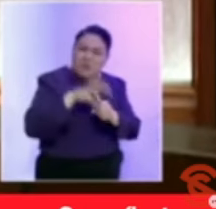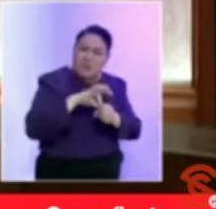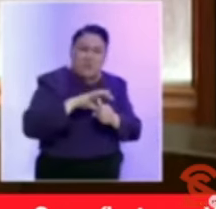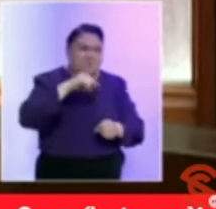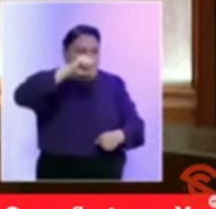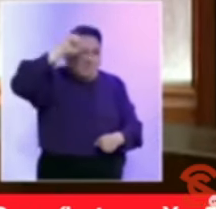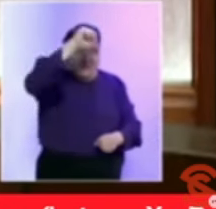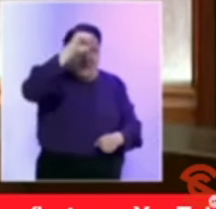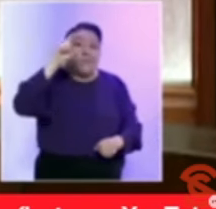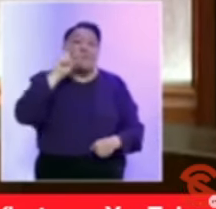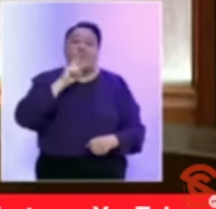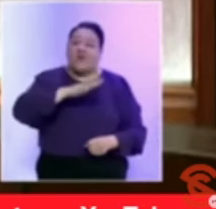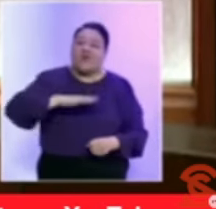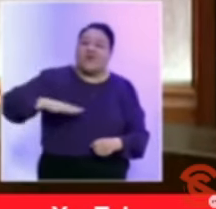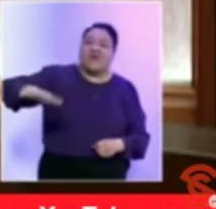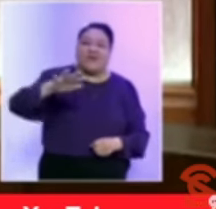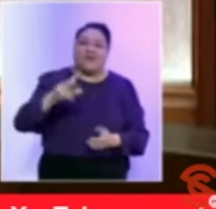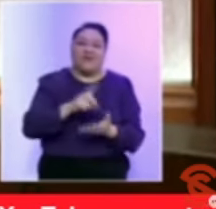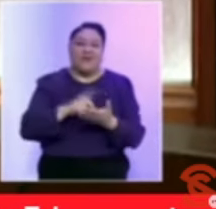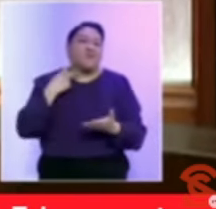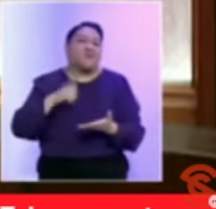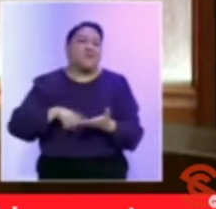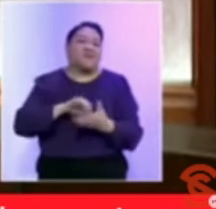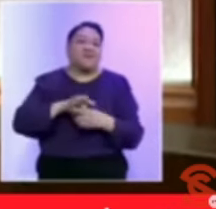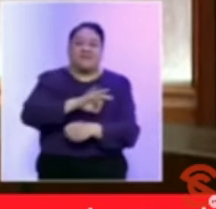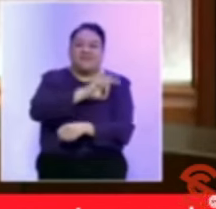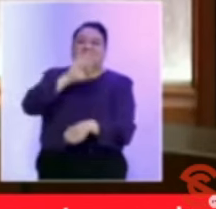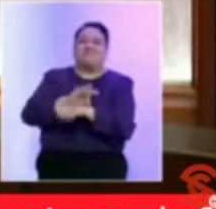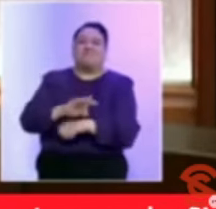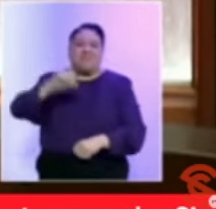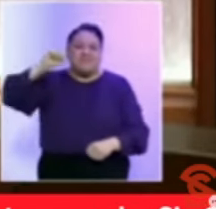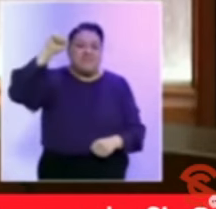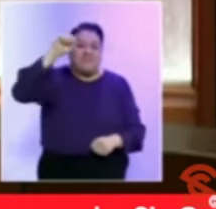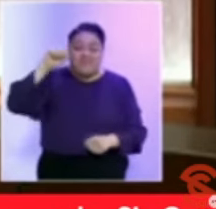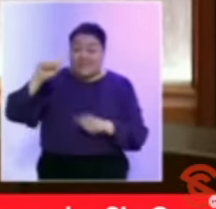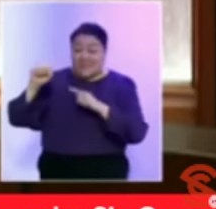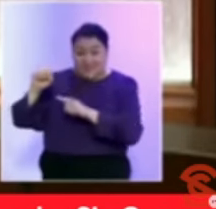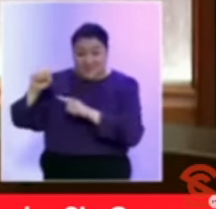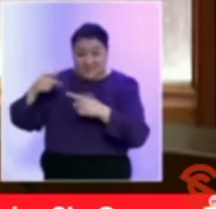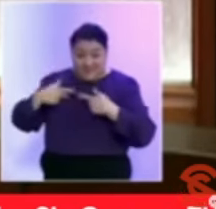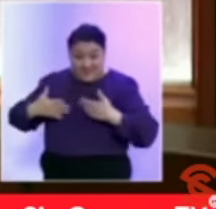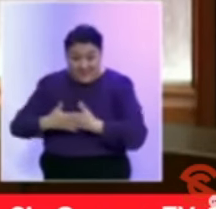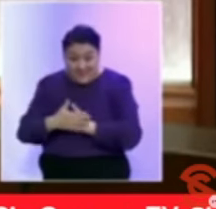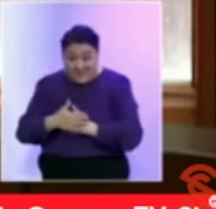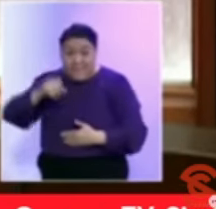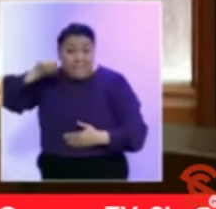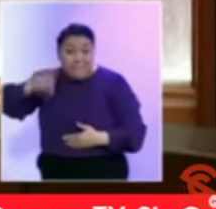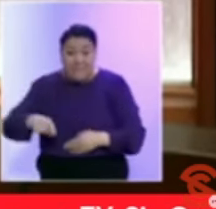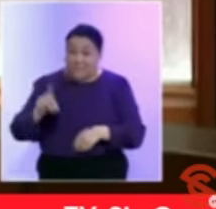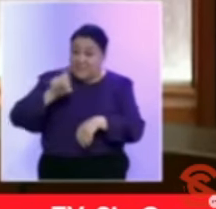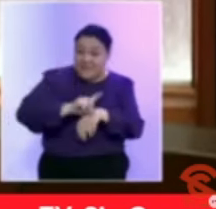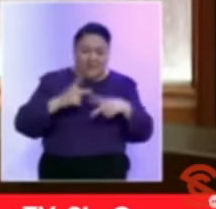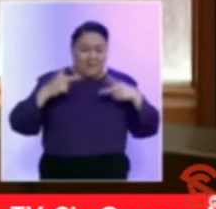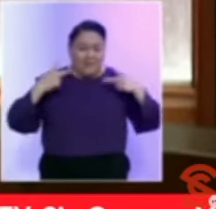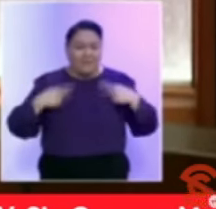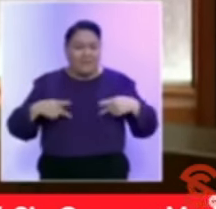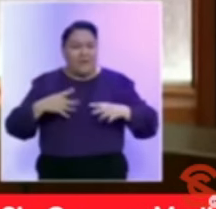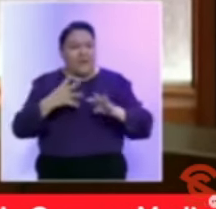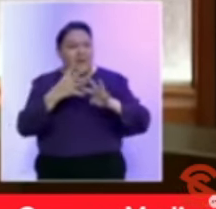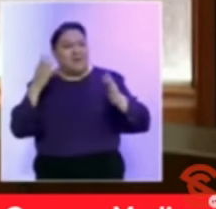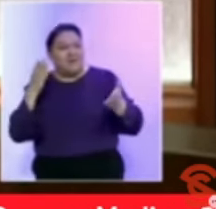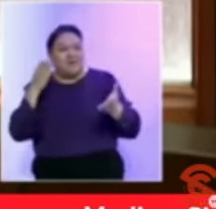derechos político-electorales de las mujeres la ciudadanía materializó que una